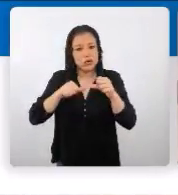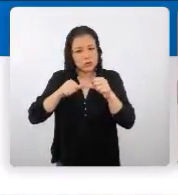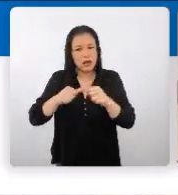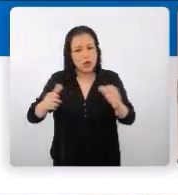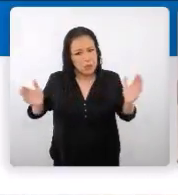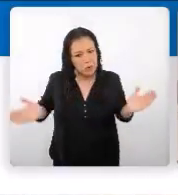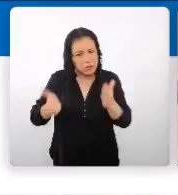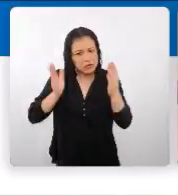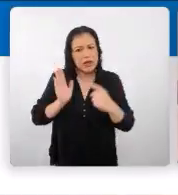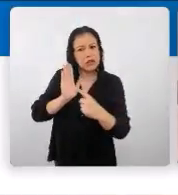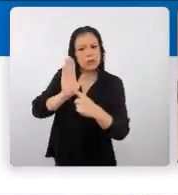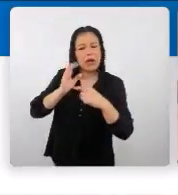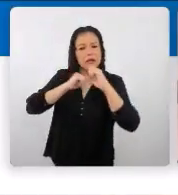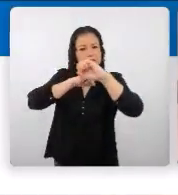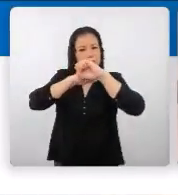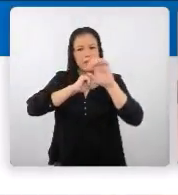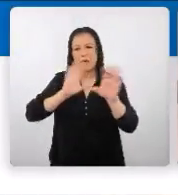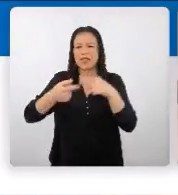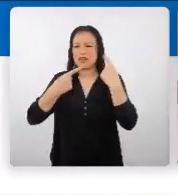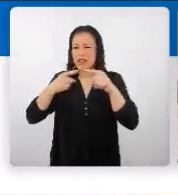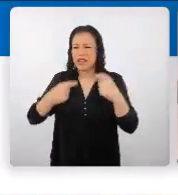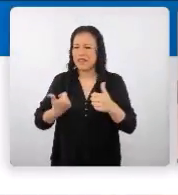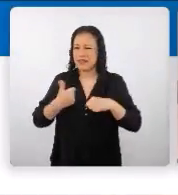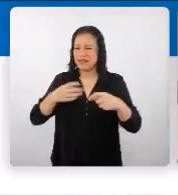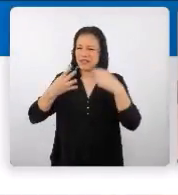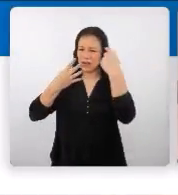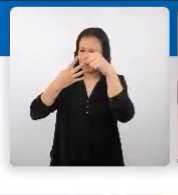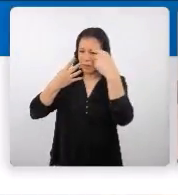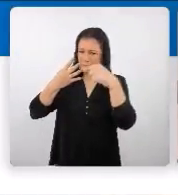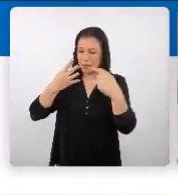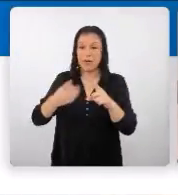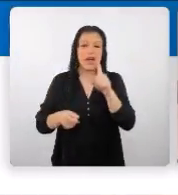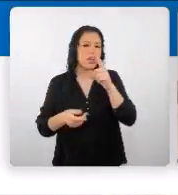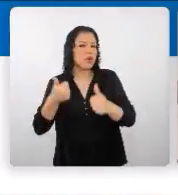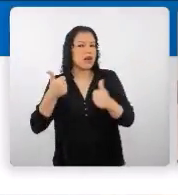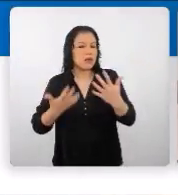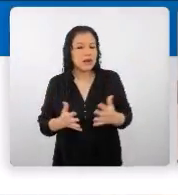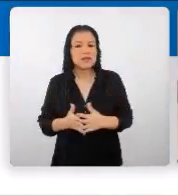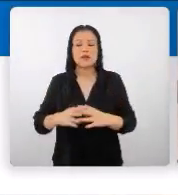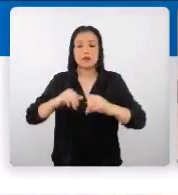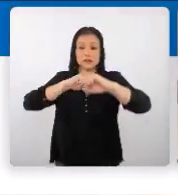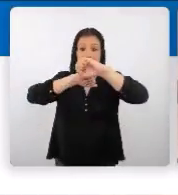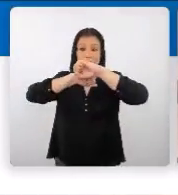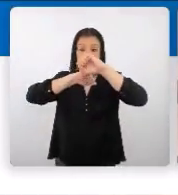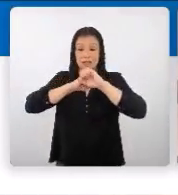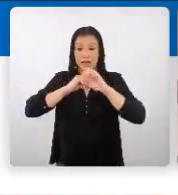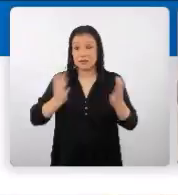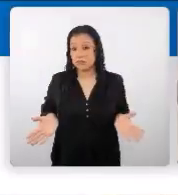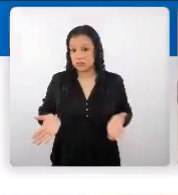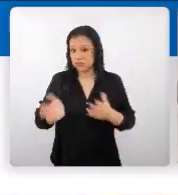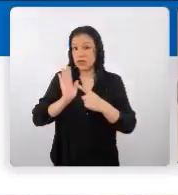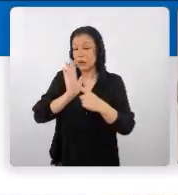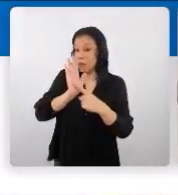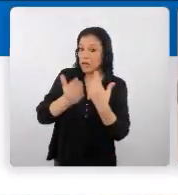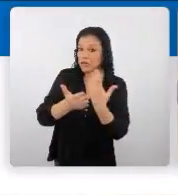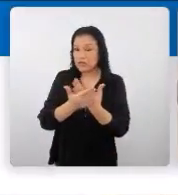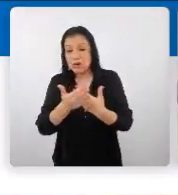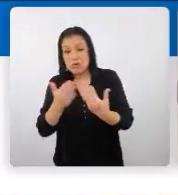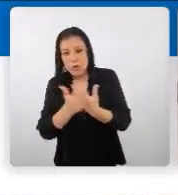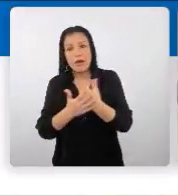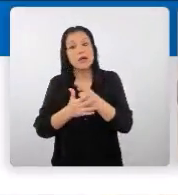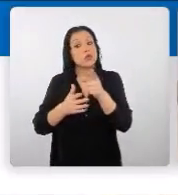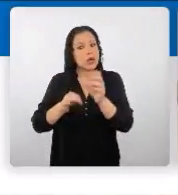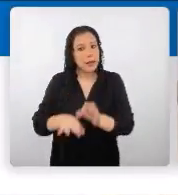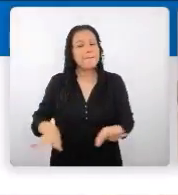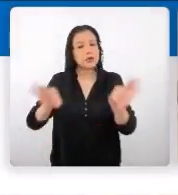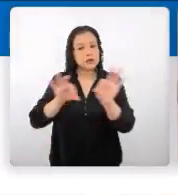promocionando, hemos realizado diferentes acciones y una de ellas han sido las campañas de promoción, ¿no? Sumamente importantes,